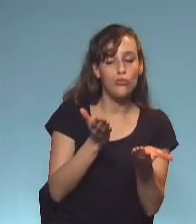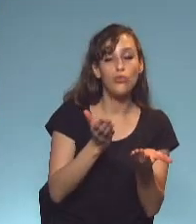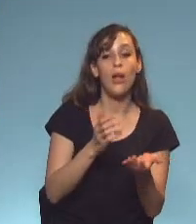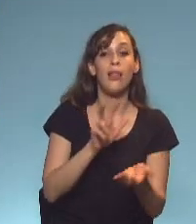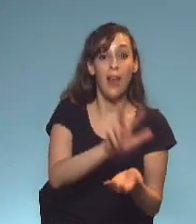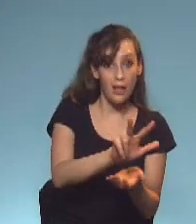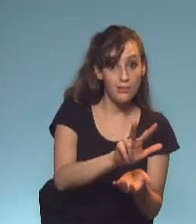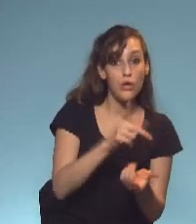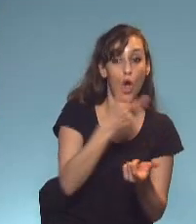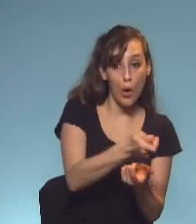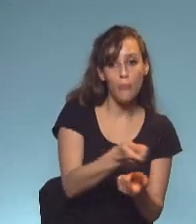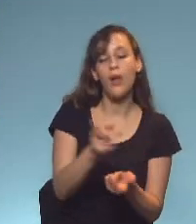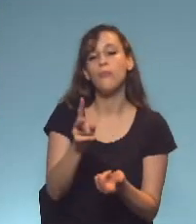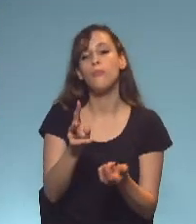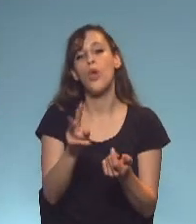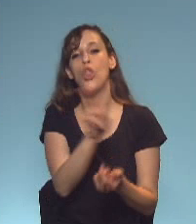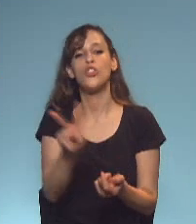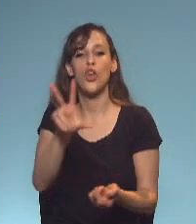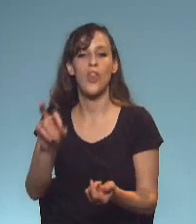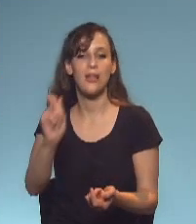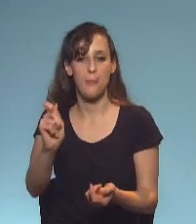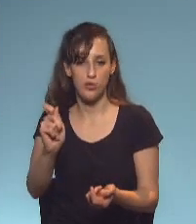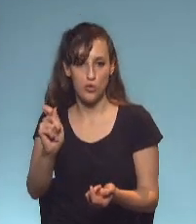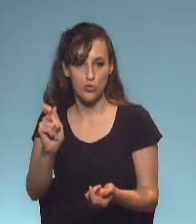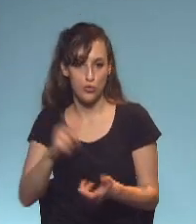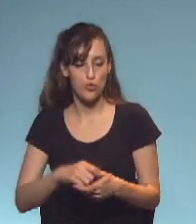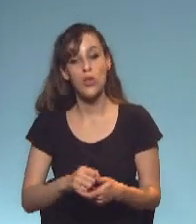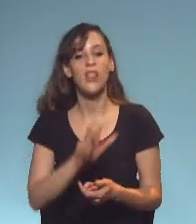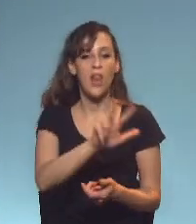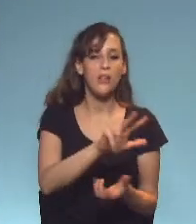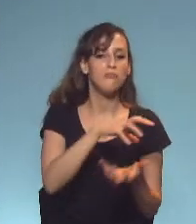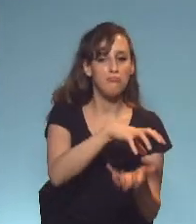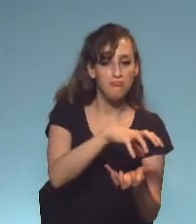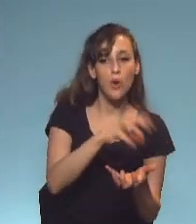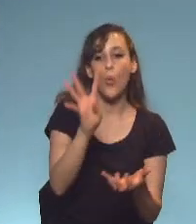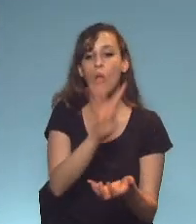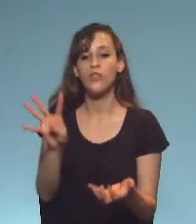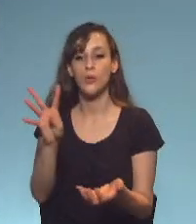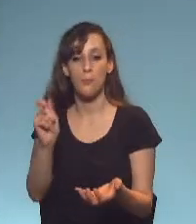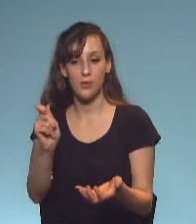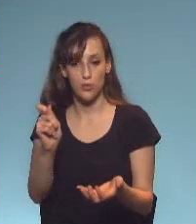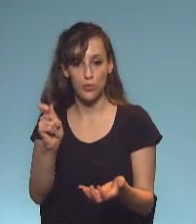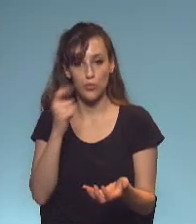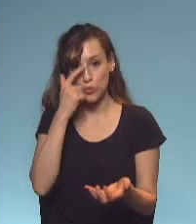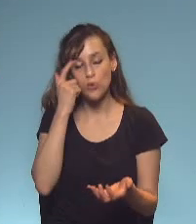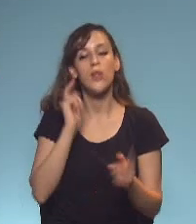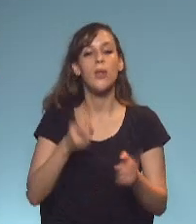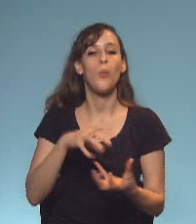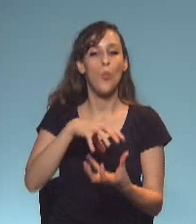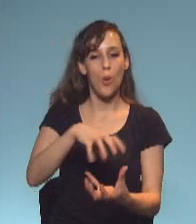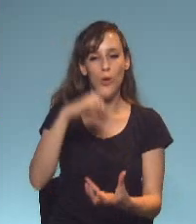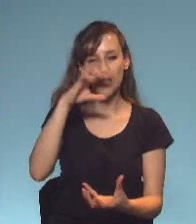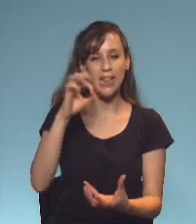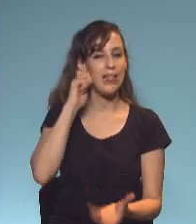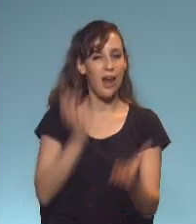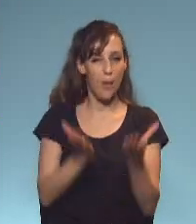230. Tenemos de 50 gramos, que son 3 por 400. Y bueno, después tenemos de 70 gramos,